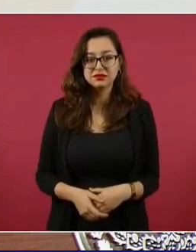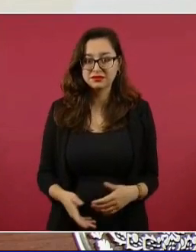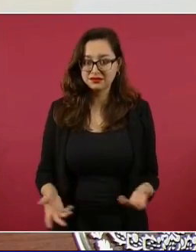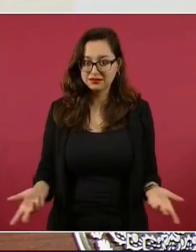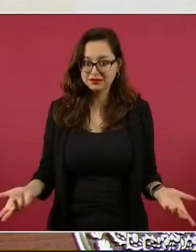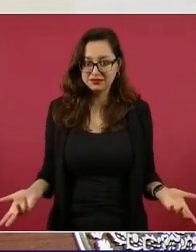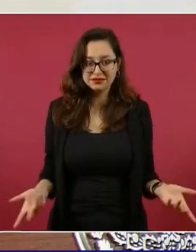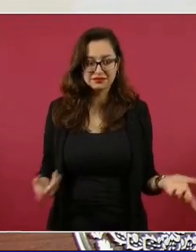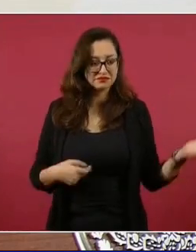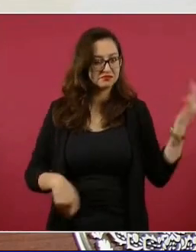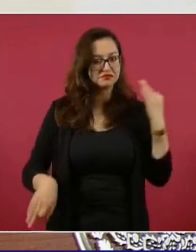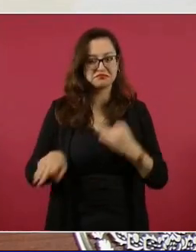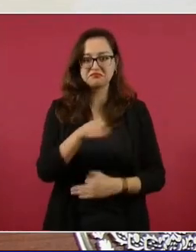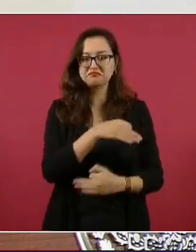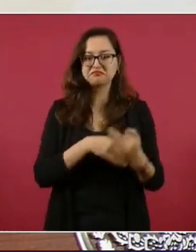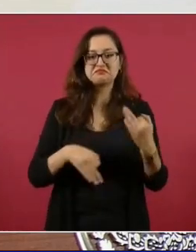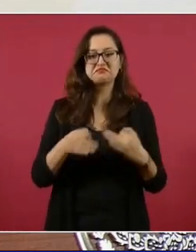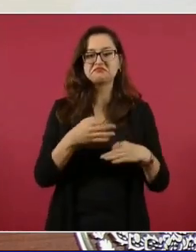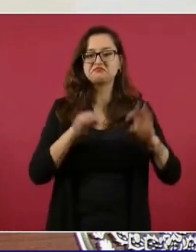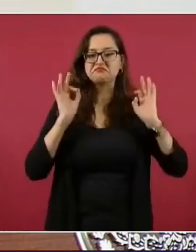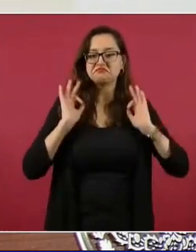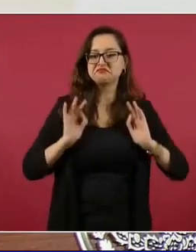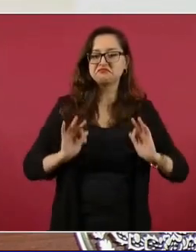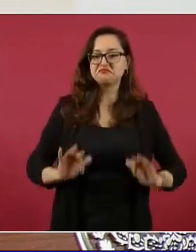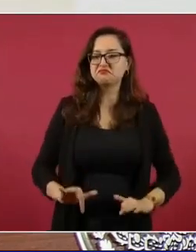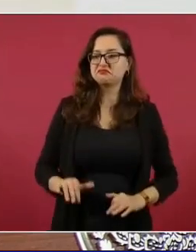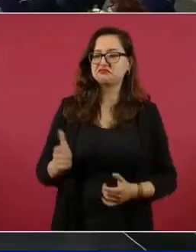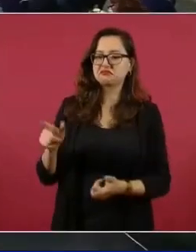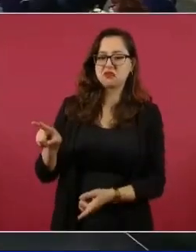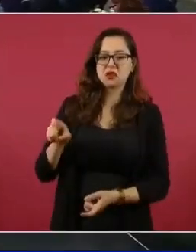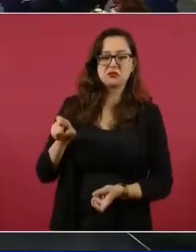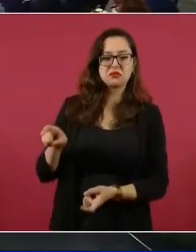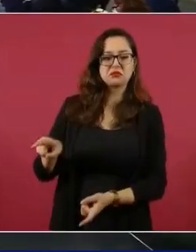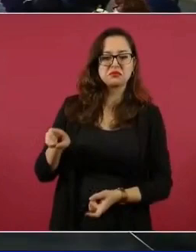Sí, con todo. Entonces ahora